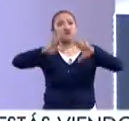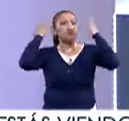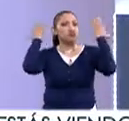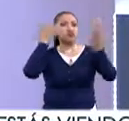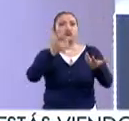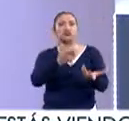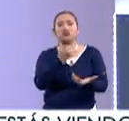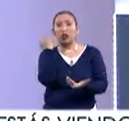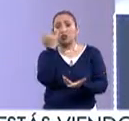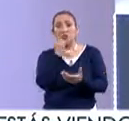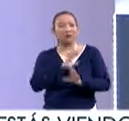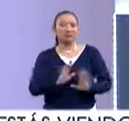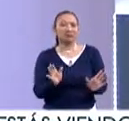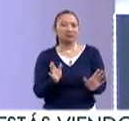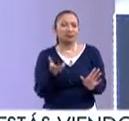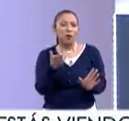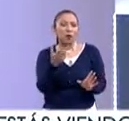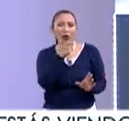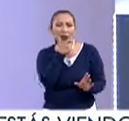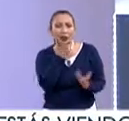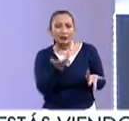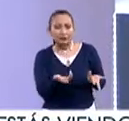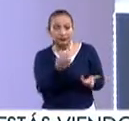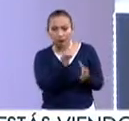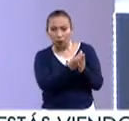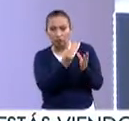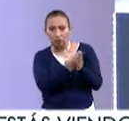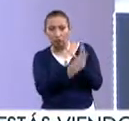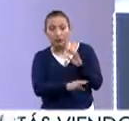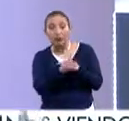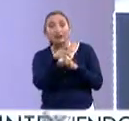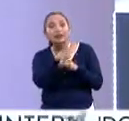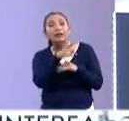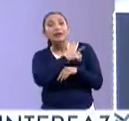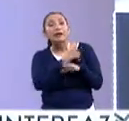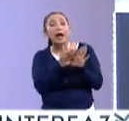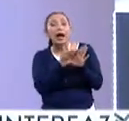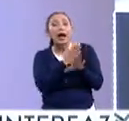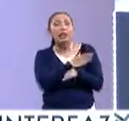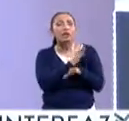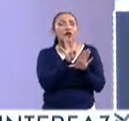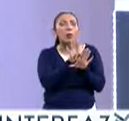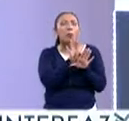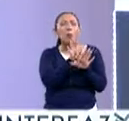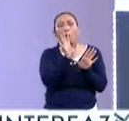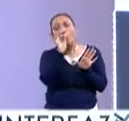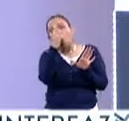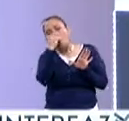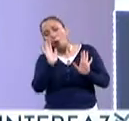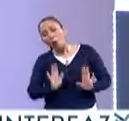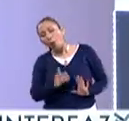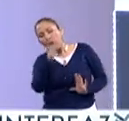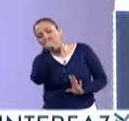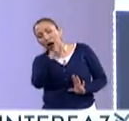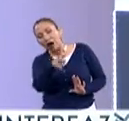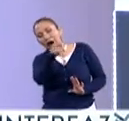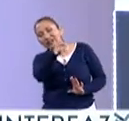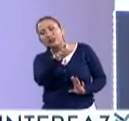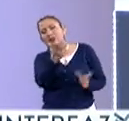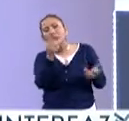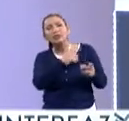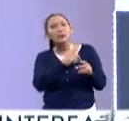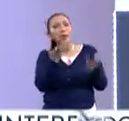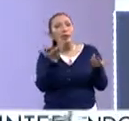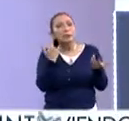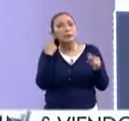ningún idioma tampoco el inglés en este curso básico si no llevas un cierto perfil una cierta iniciativa que se